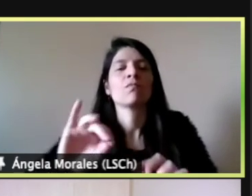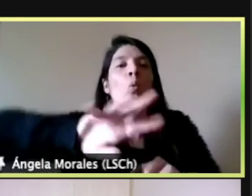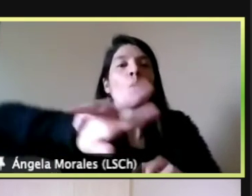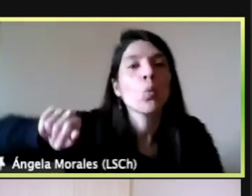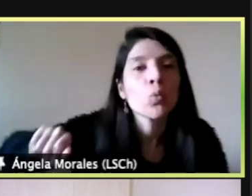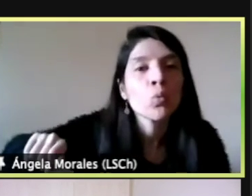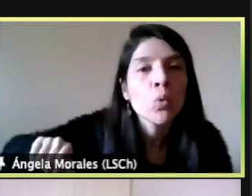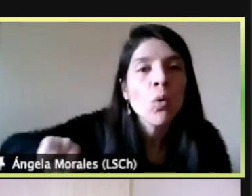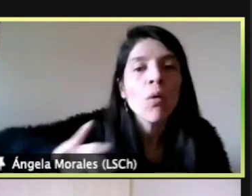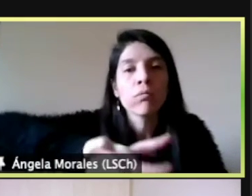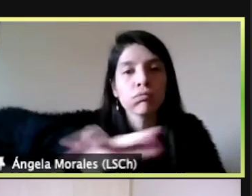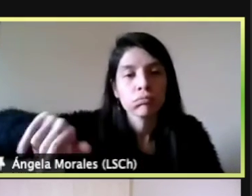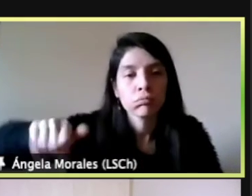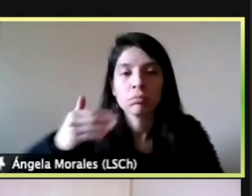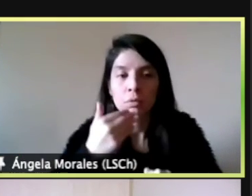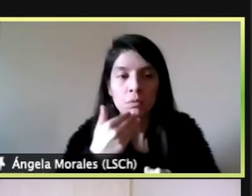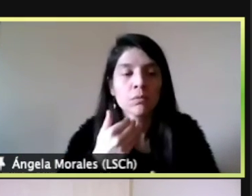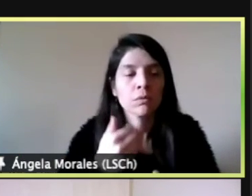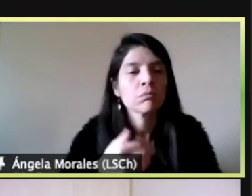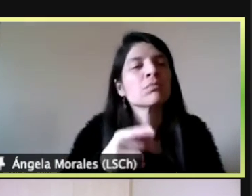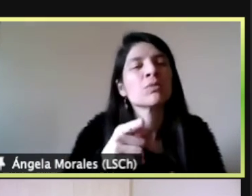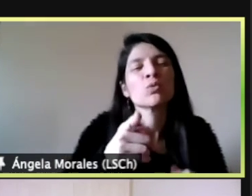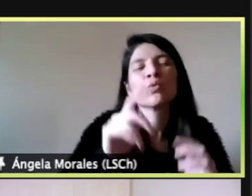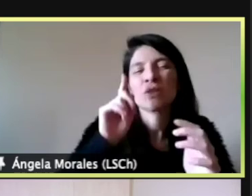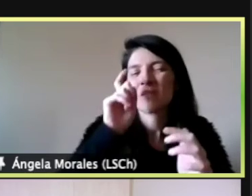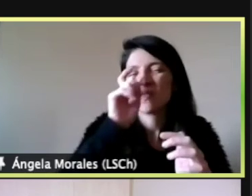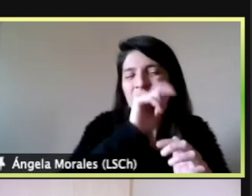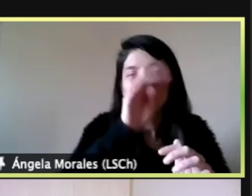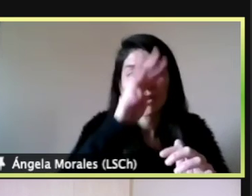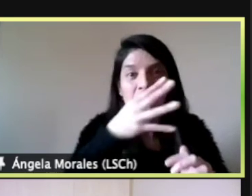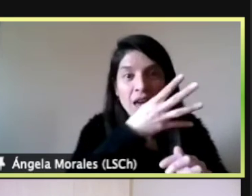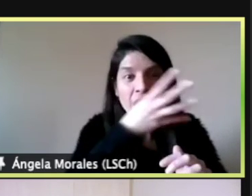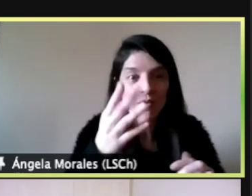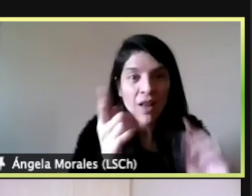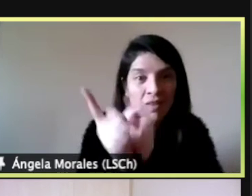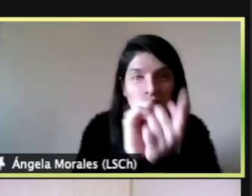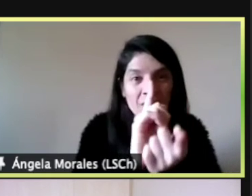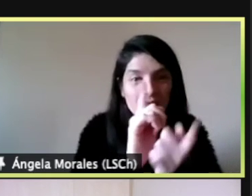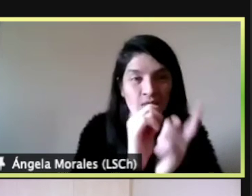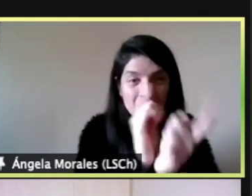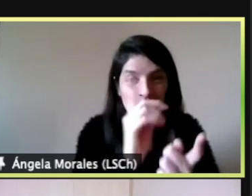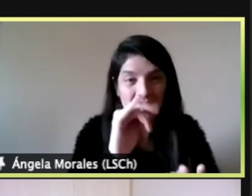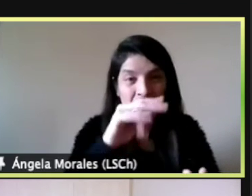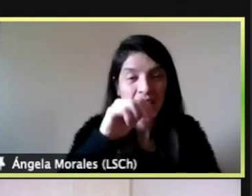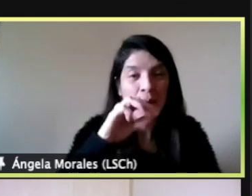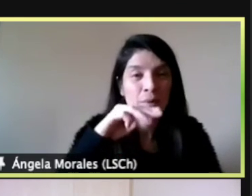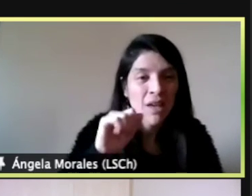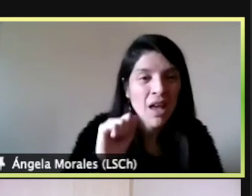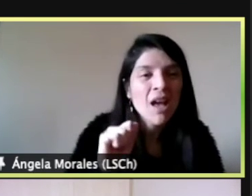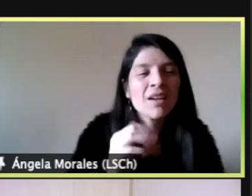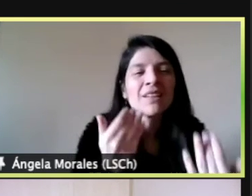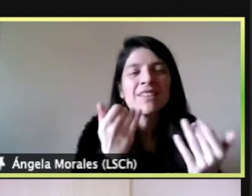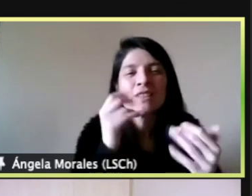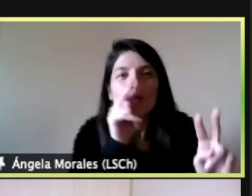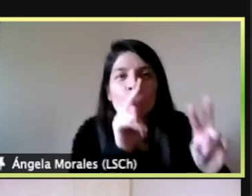de las tablas dinámicas, que uno tiene que tener un poco de visión de lo que quiere buscar. Por ejemplo, acá